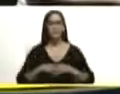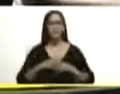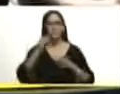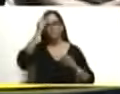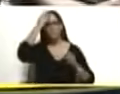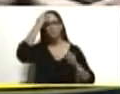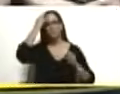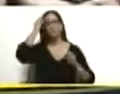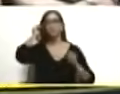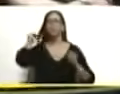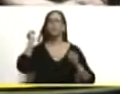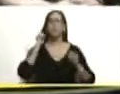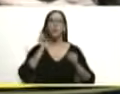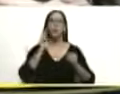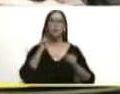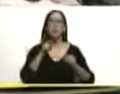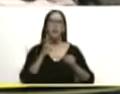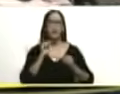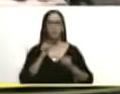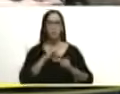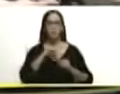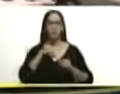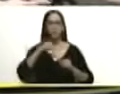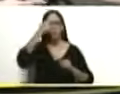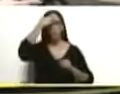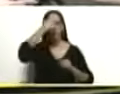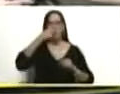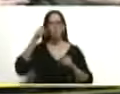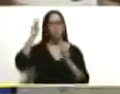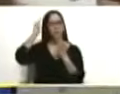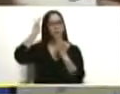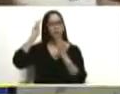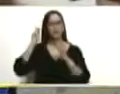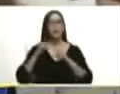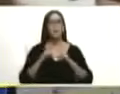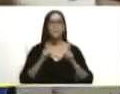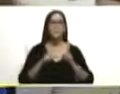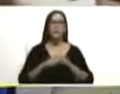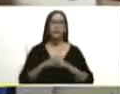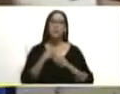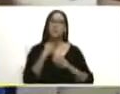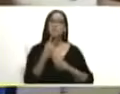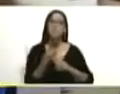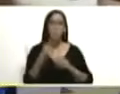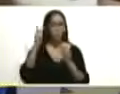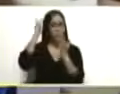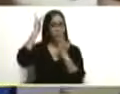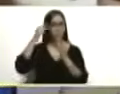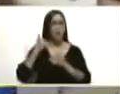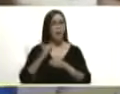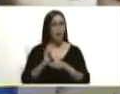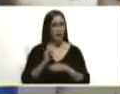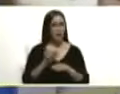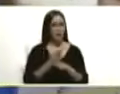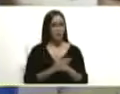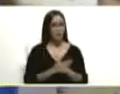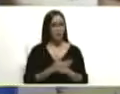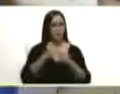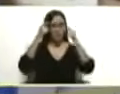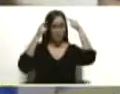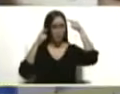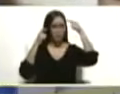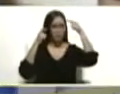usted habló, presidente, de nuestros pueblos originarios, pero ¿tenían voz los pueblos originarios antes de la llegada del comandante